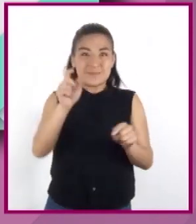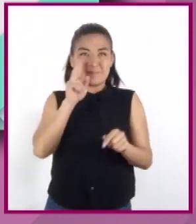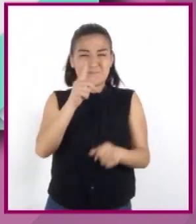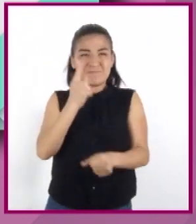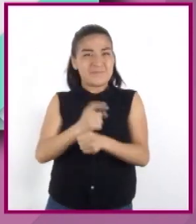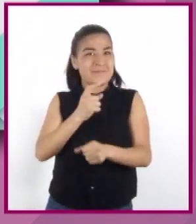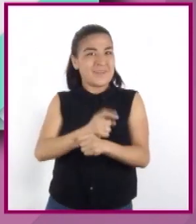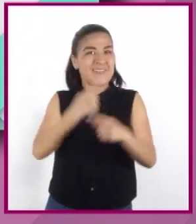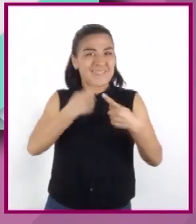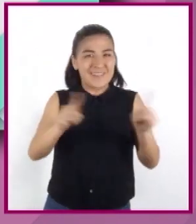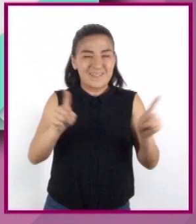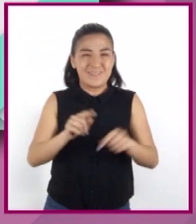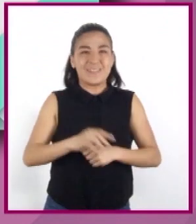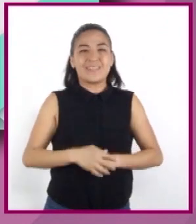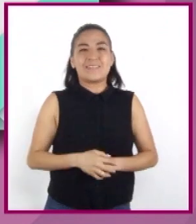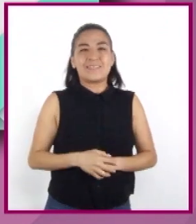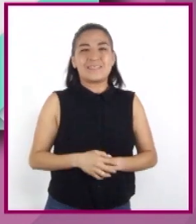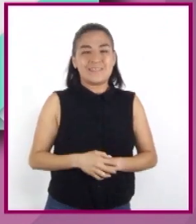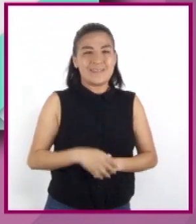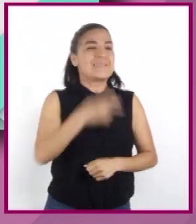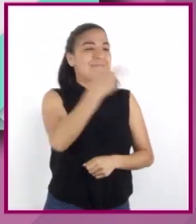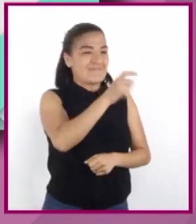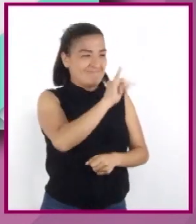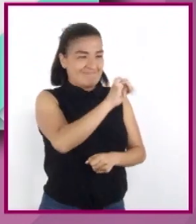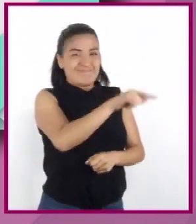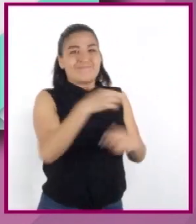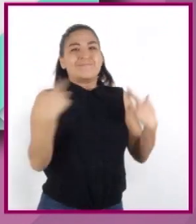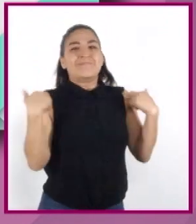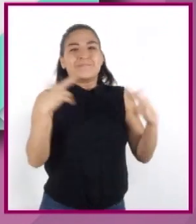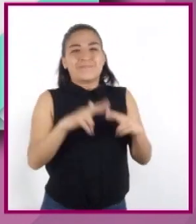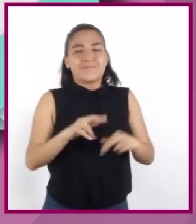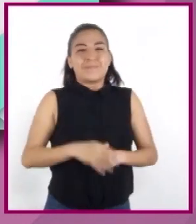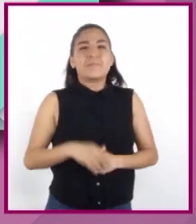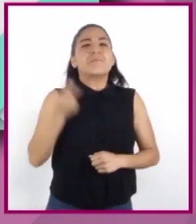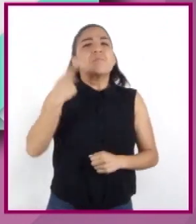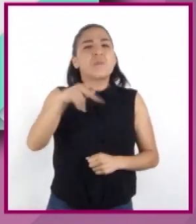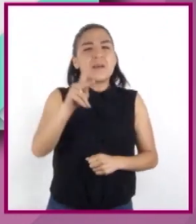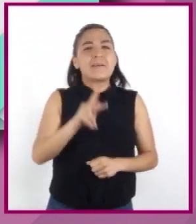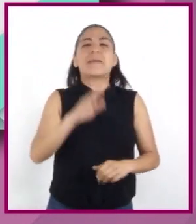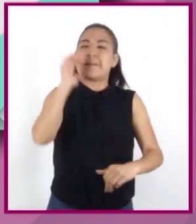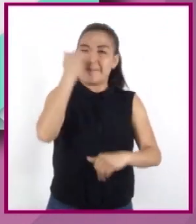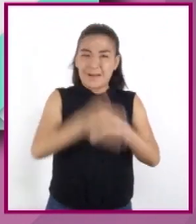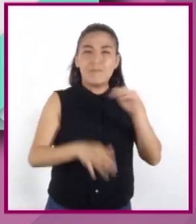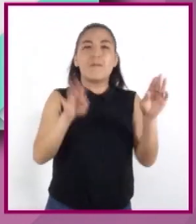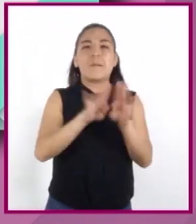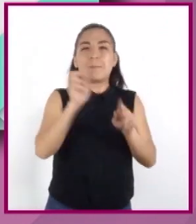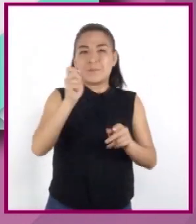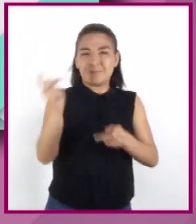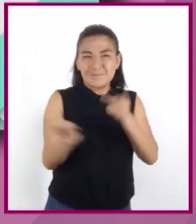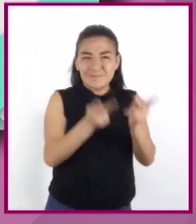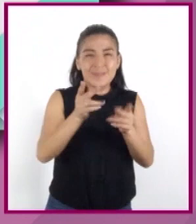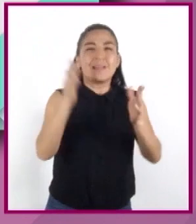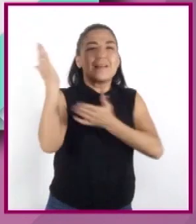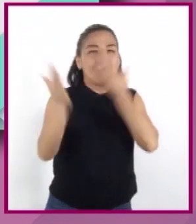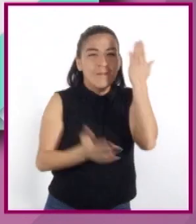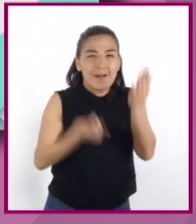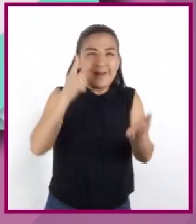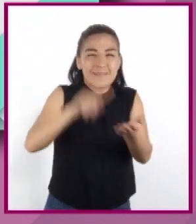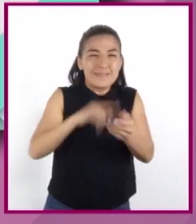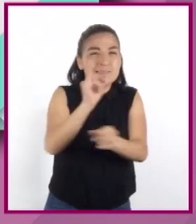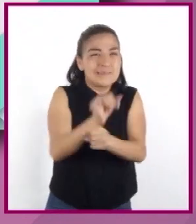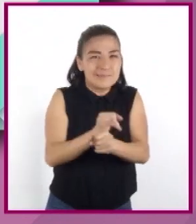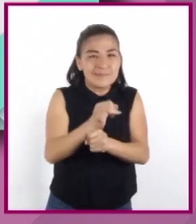visto. Efectivamente, profesora. Pero terminemos de graficar para estudiar con detenimiento